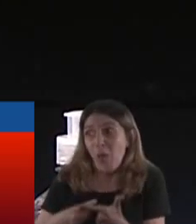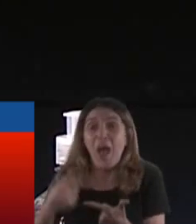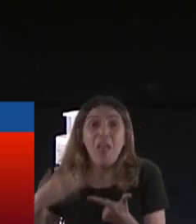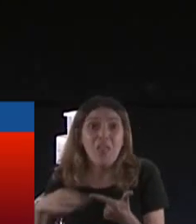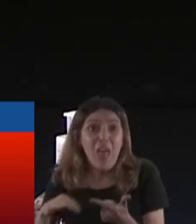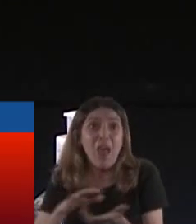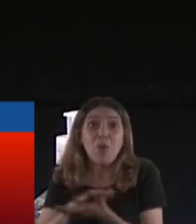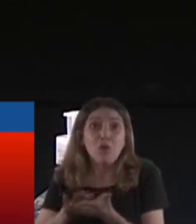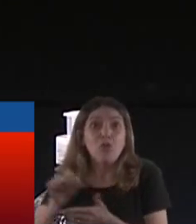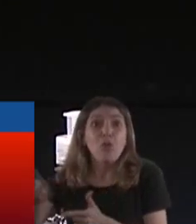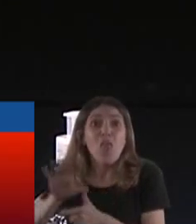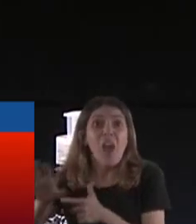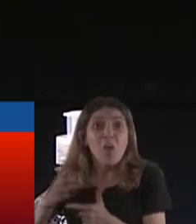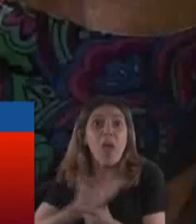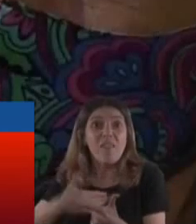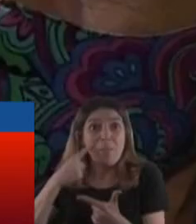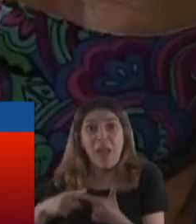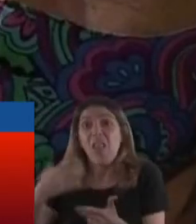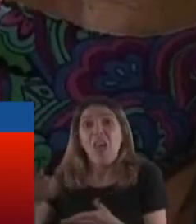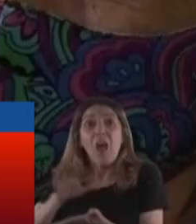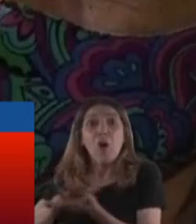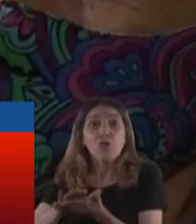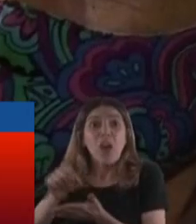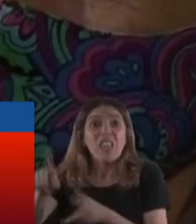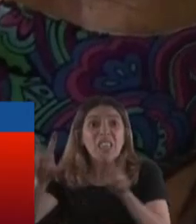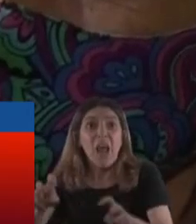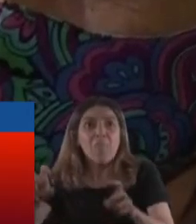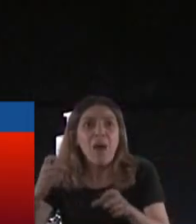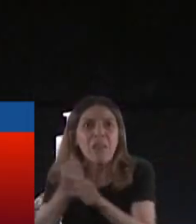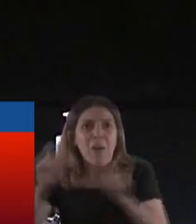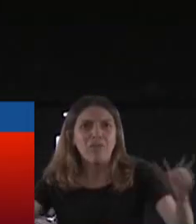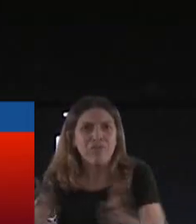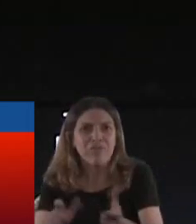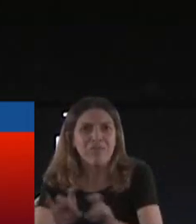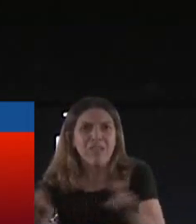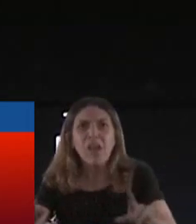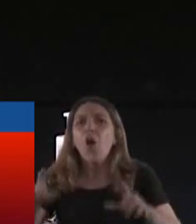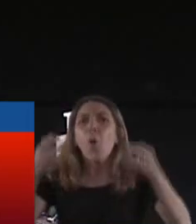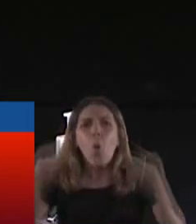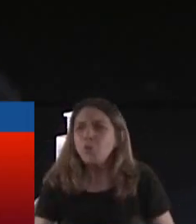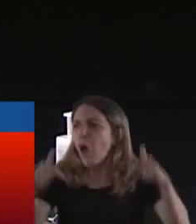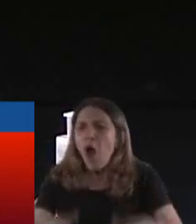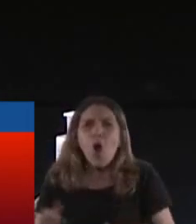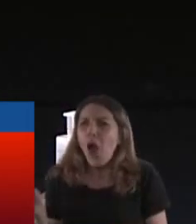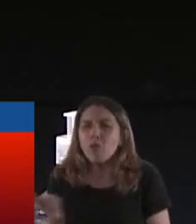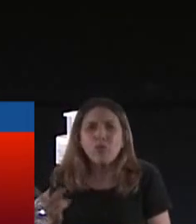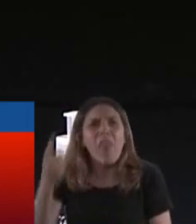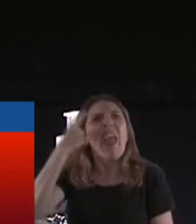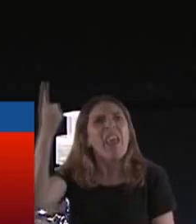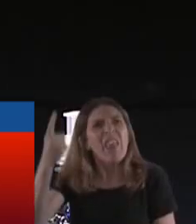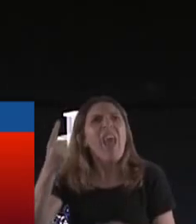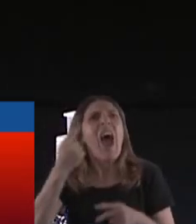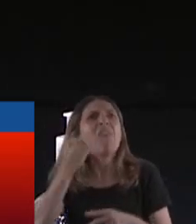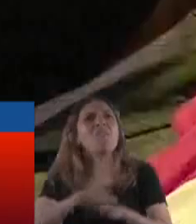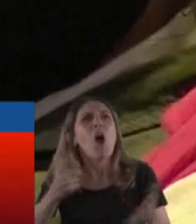arreglar la deuda con el fondo, tengo que arreglar el problema del desempleo, tengo que arreglar esta pandemia y justo ahora a ustedes se les ocurre terminar con